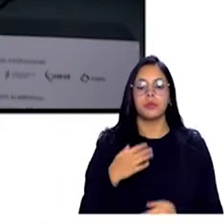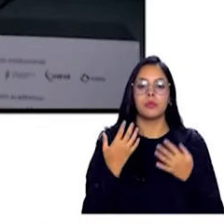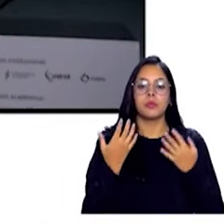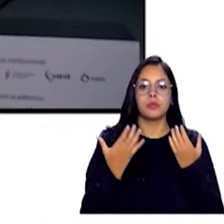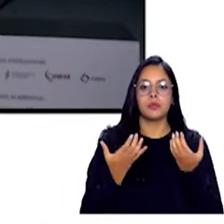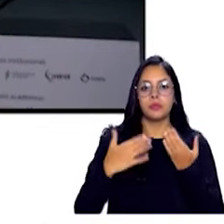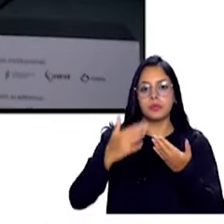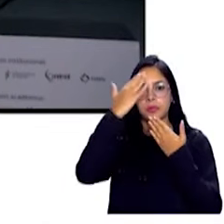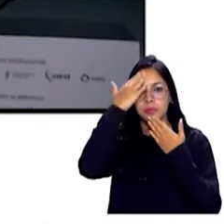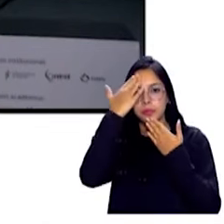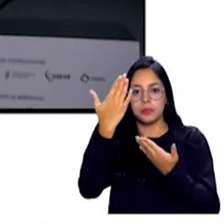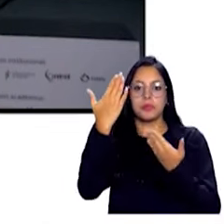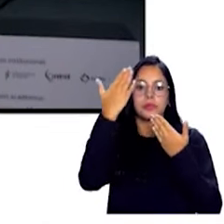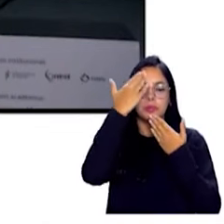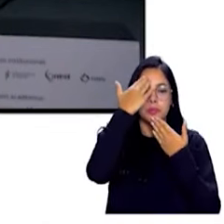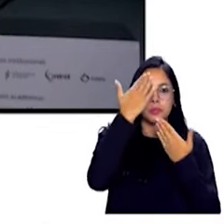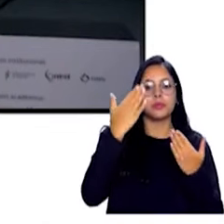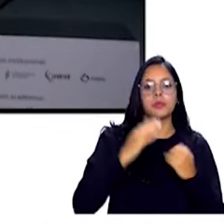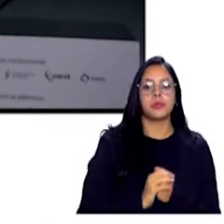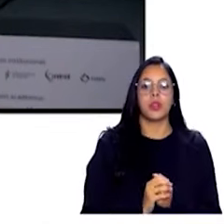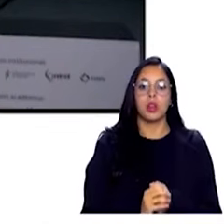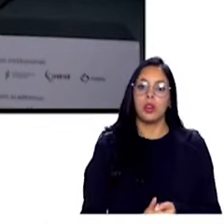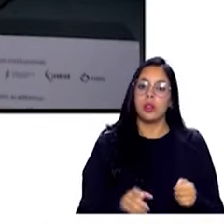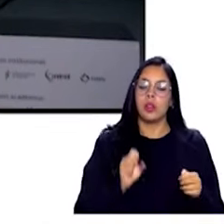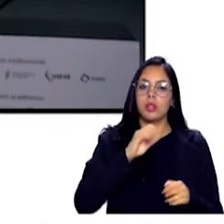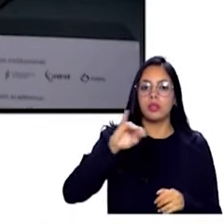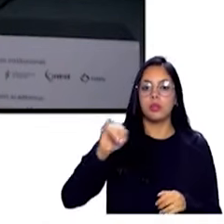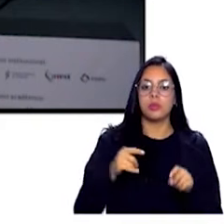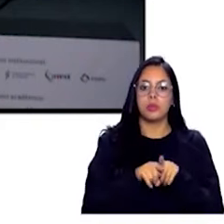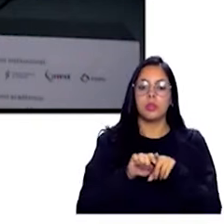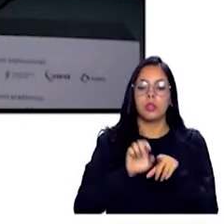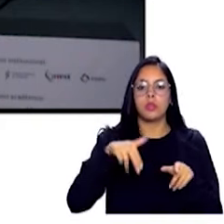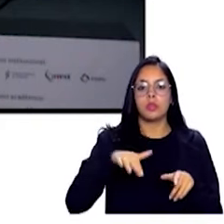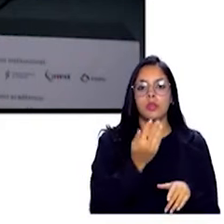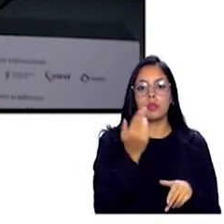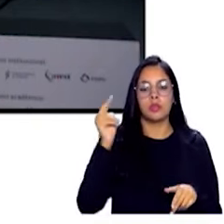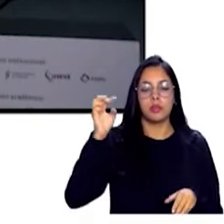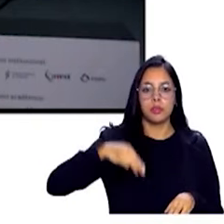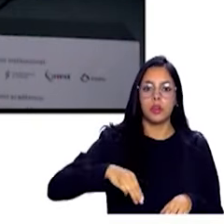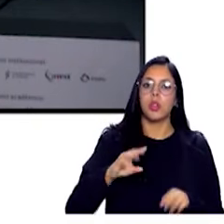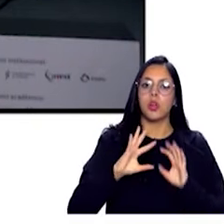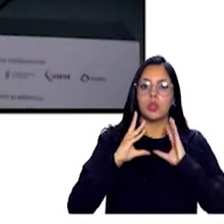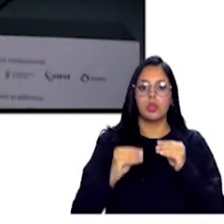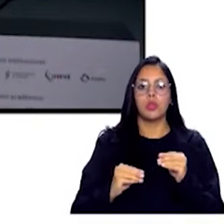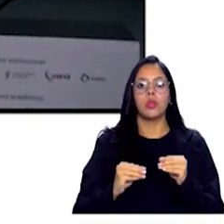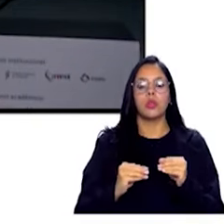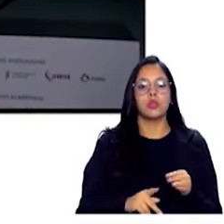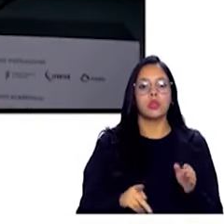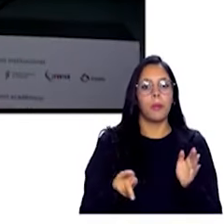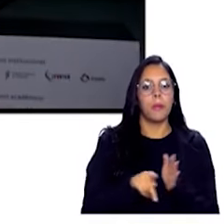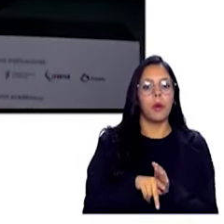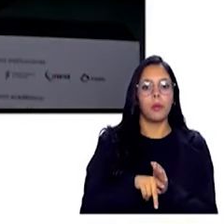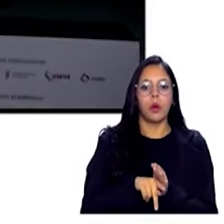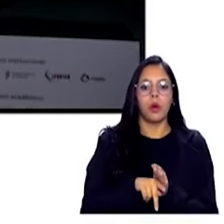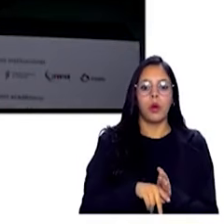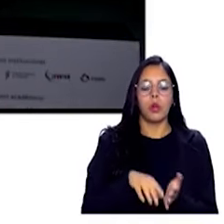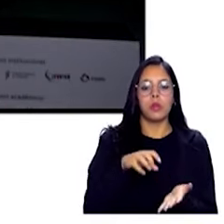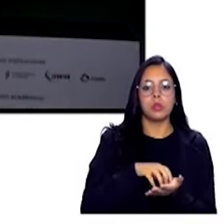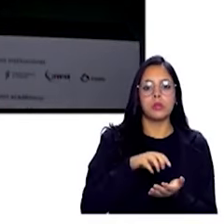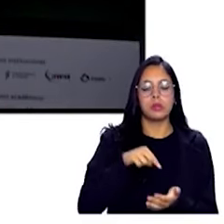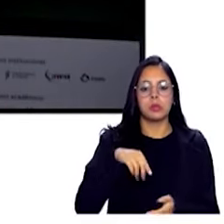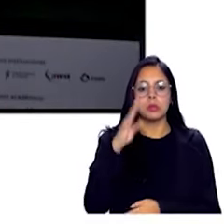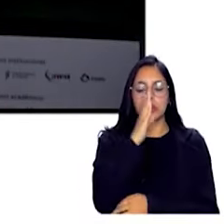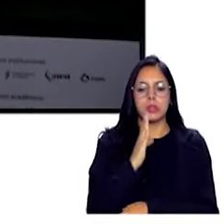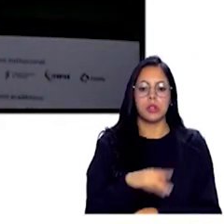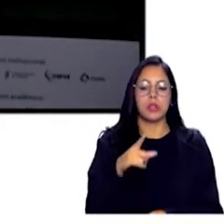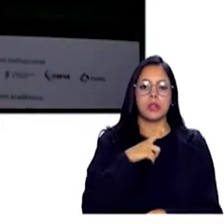enores judes de Brasil para que oportun de interven esta interesante conferencia o